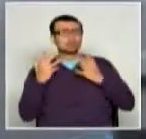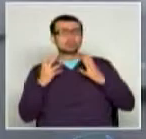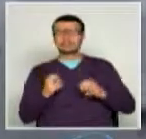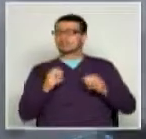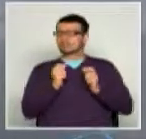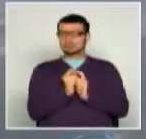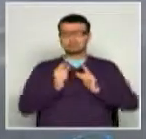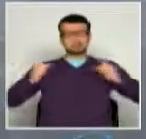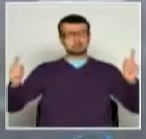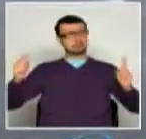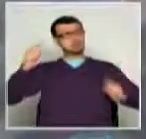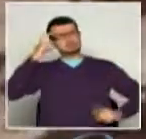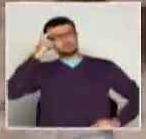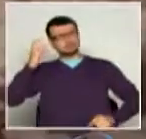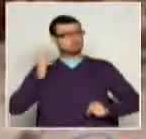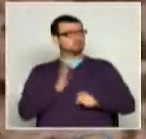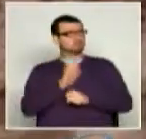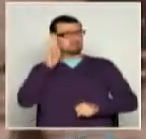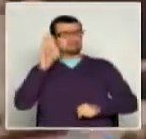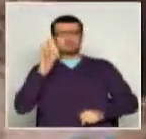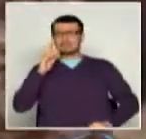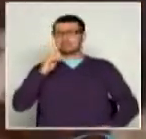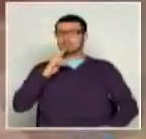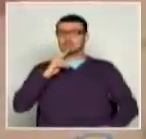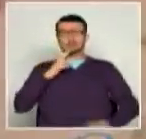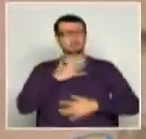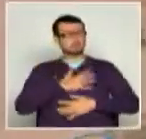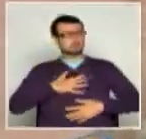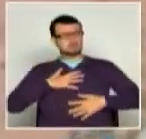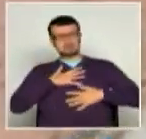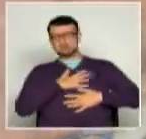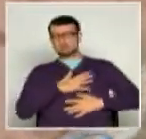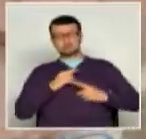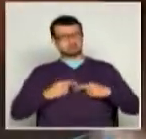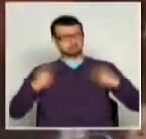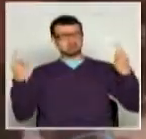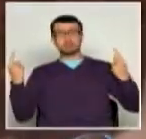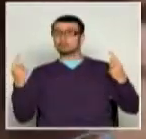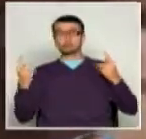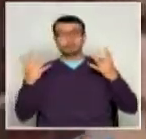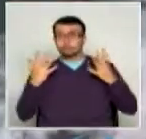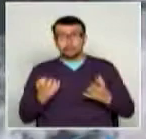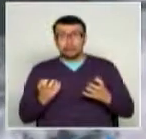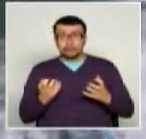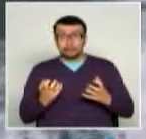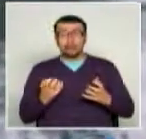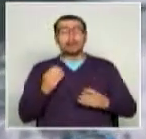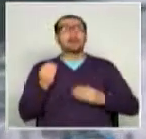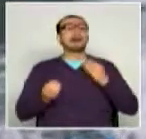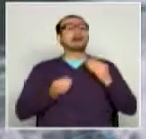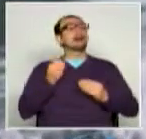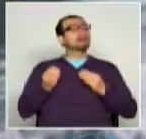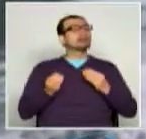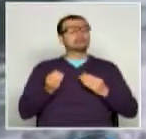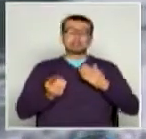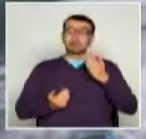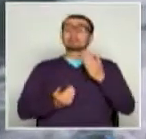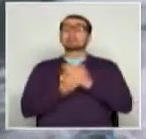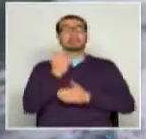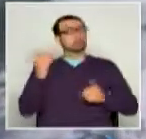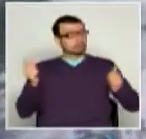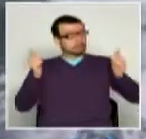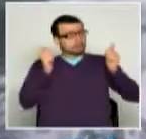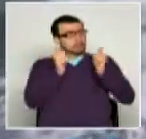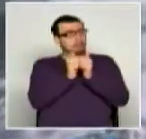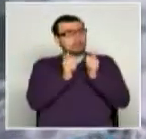separaciones llenas de ira, amarguras y desagradables sorpresas, debemos comenzar nuestras relaciones con la abierta